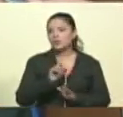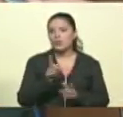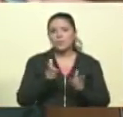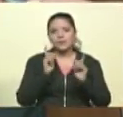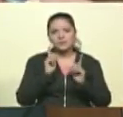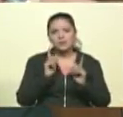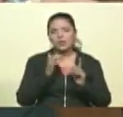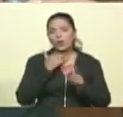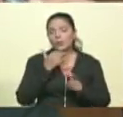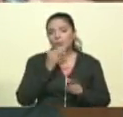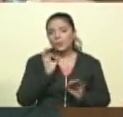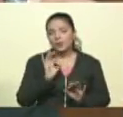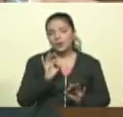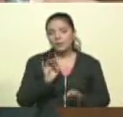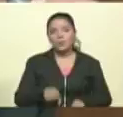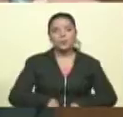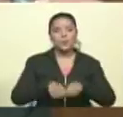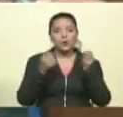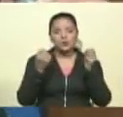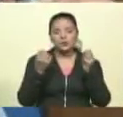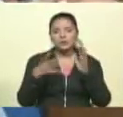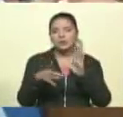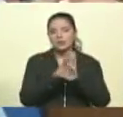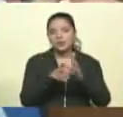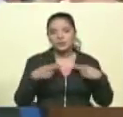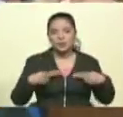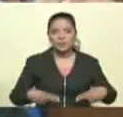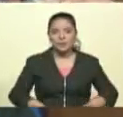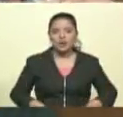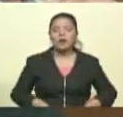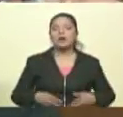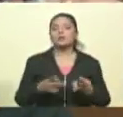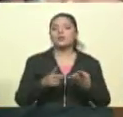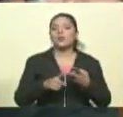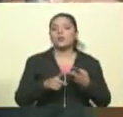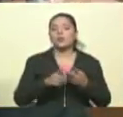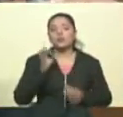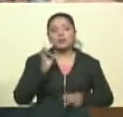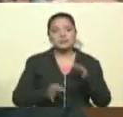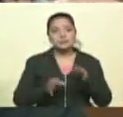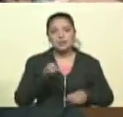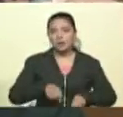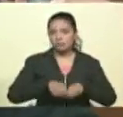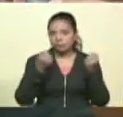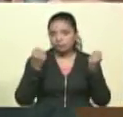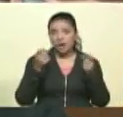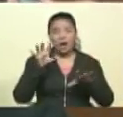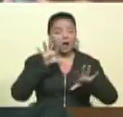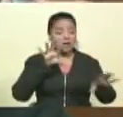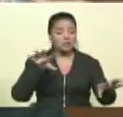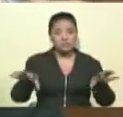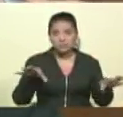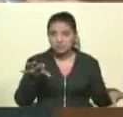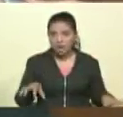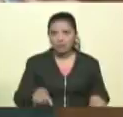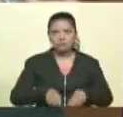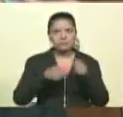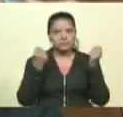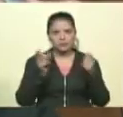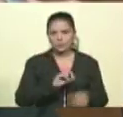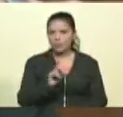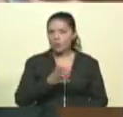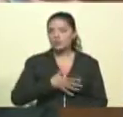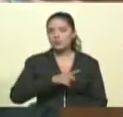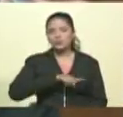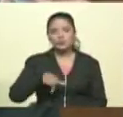que en casos de violaciones a derechos humanos, ejecuciones extrajudiciales, como han ocurrido en algunos estados, queden impunes. Nosotros